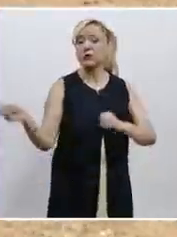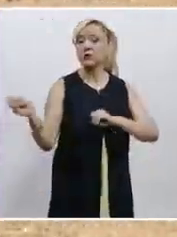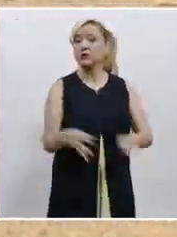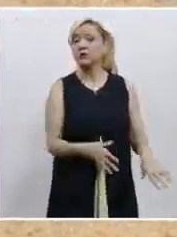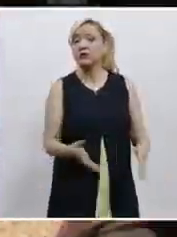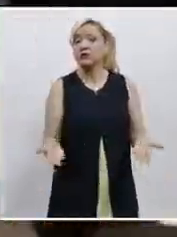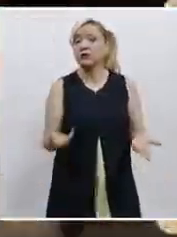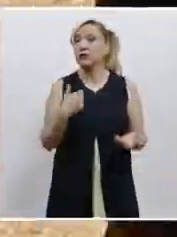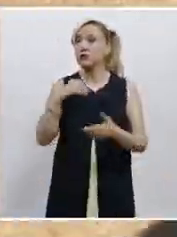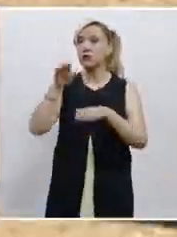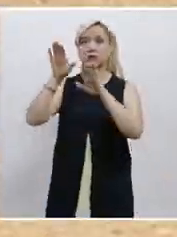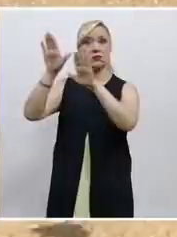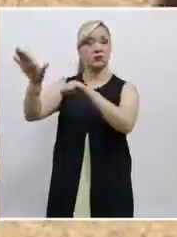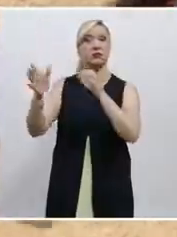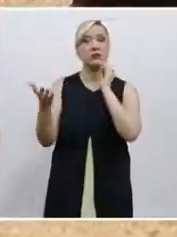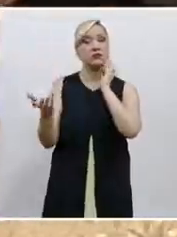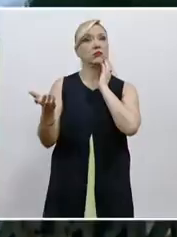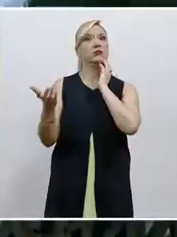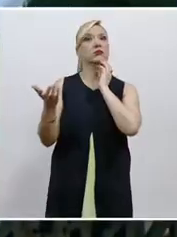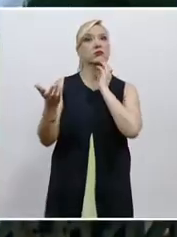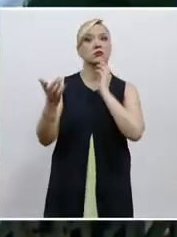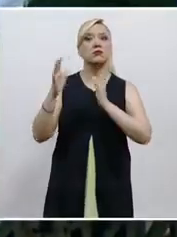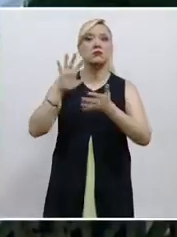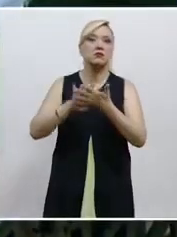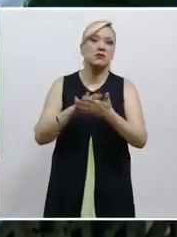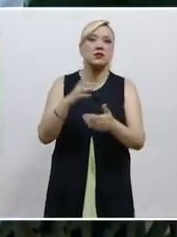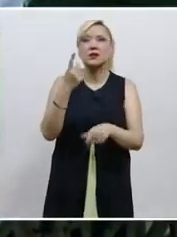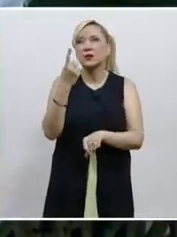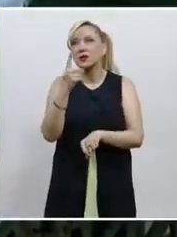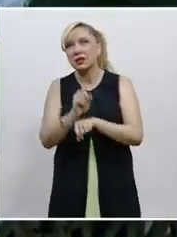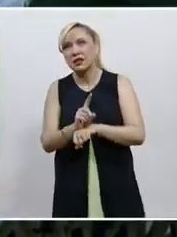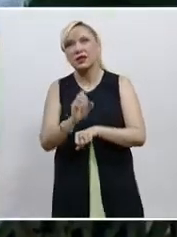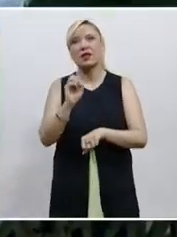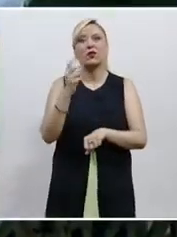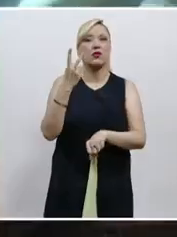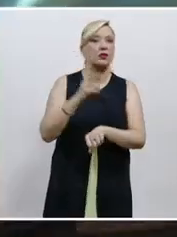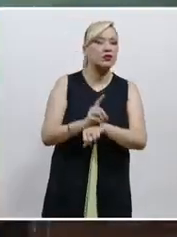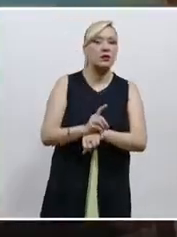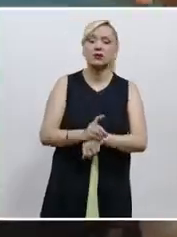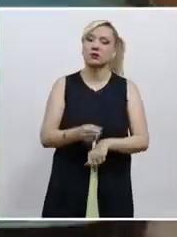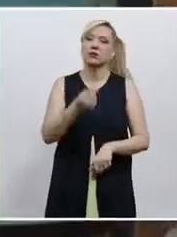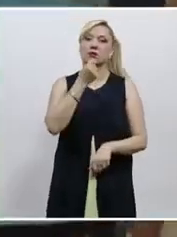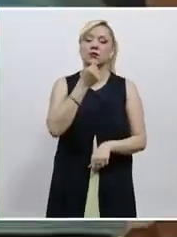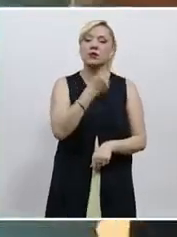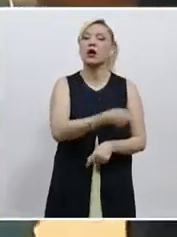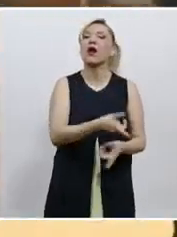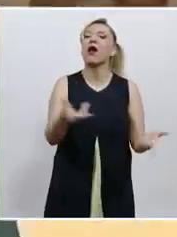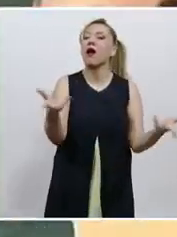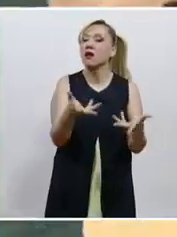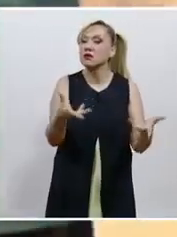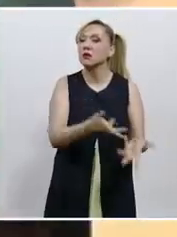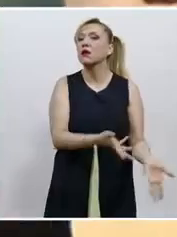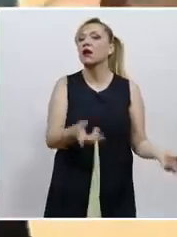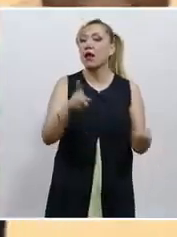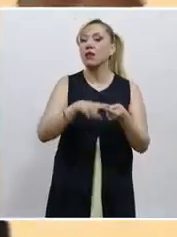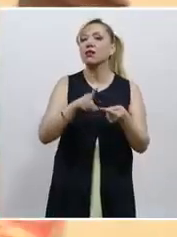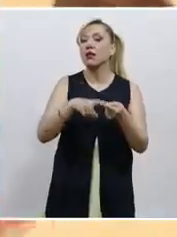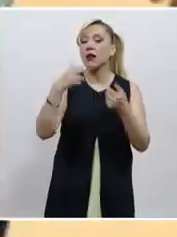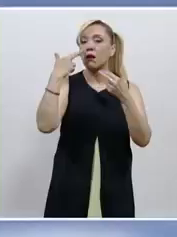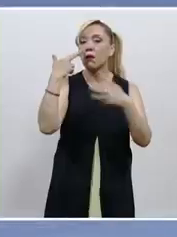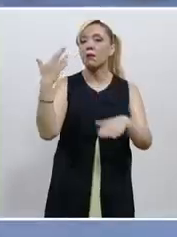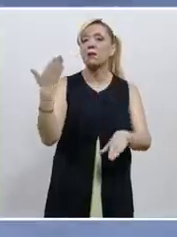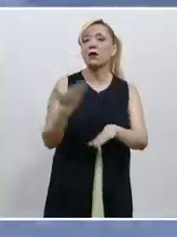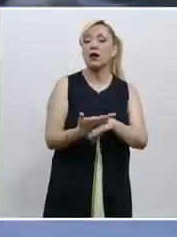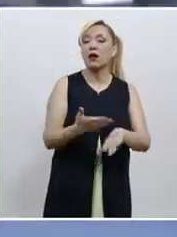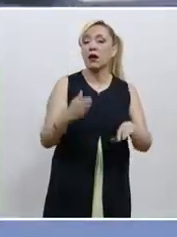su custodia, ya que por breve que sea el arresto administrativo, se le dejaría sin protección y cuidado durante